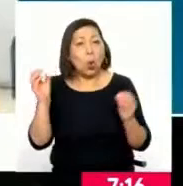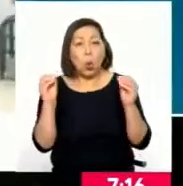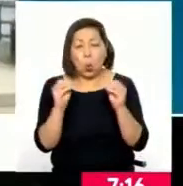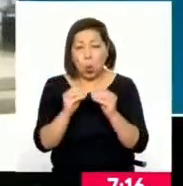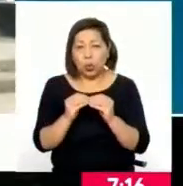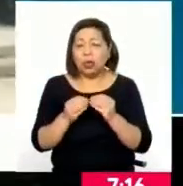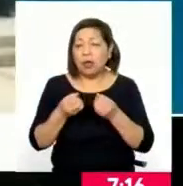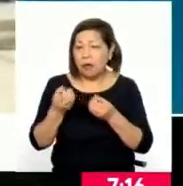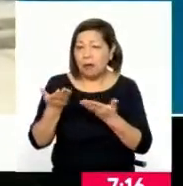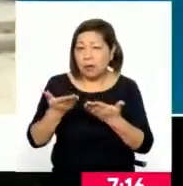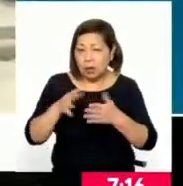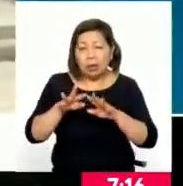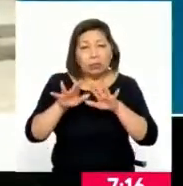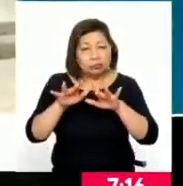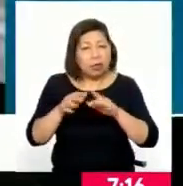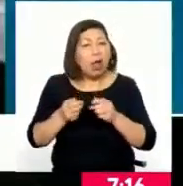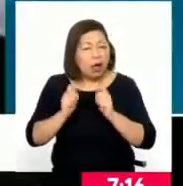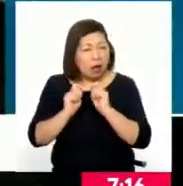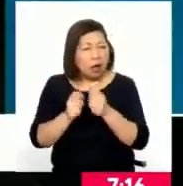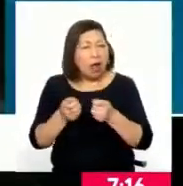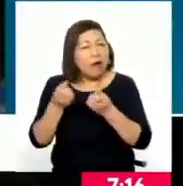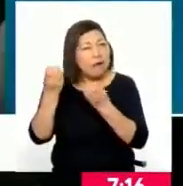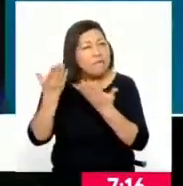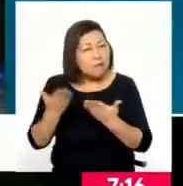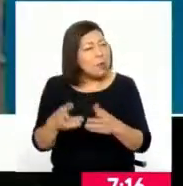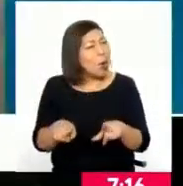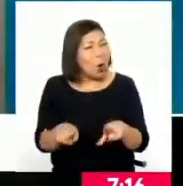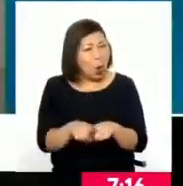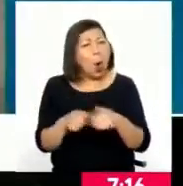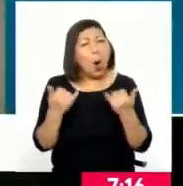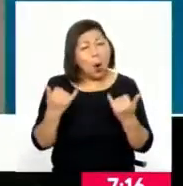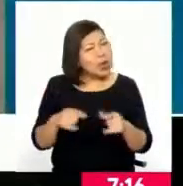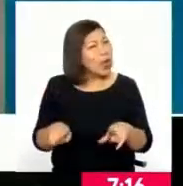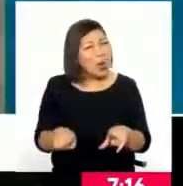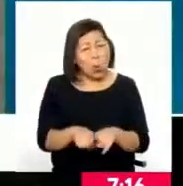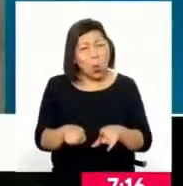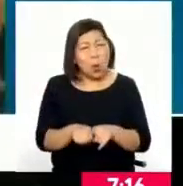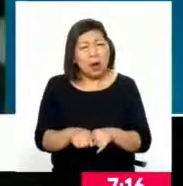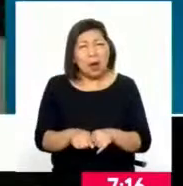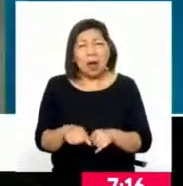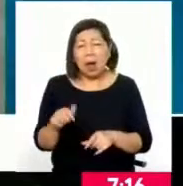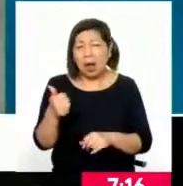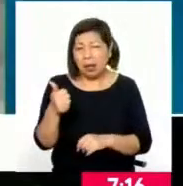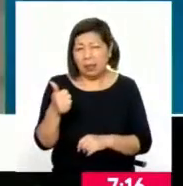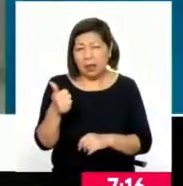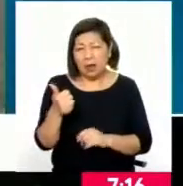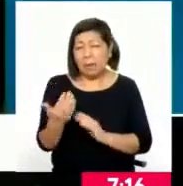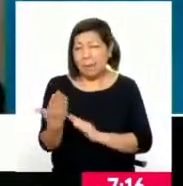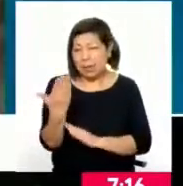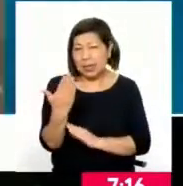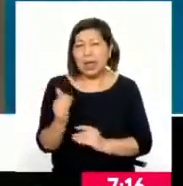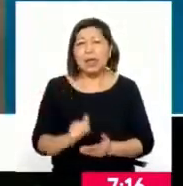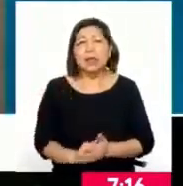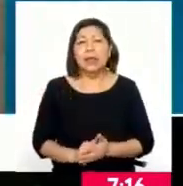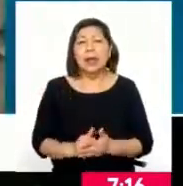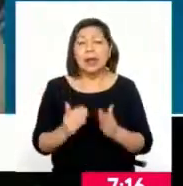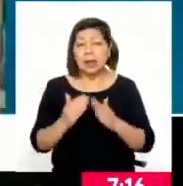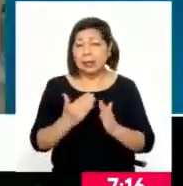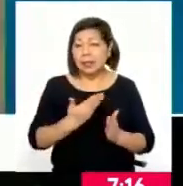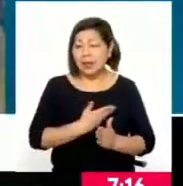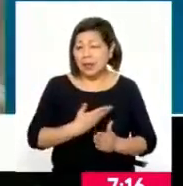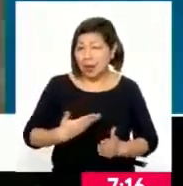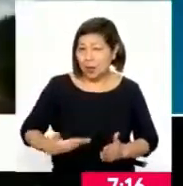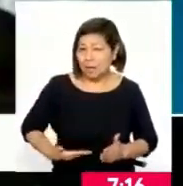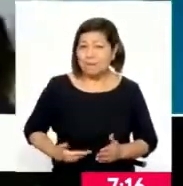con informe de los ministros. Lo mismo va a suceder hoy día a partir de las 10 de la mañana en Palacio de